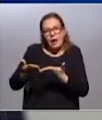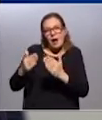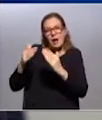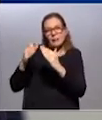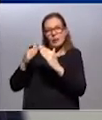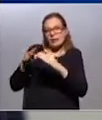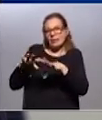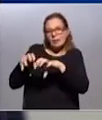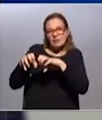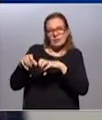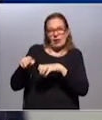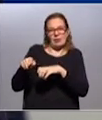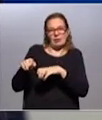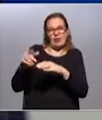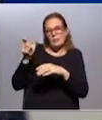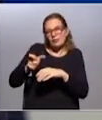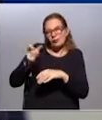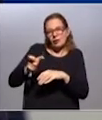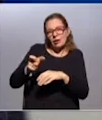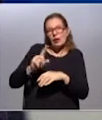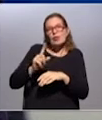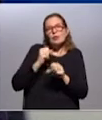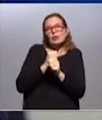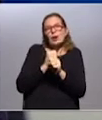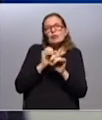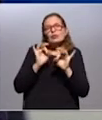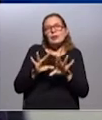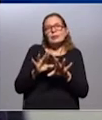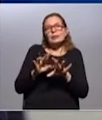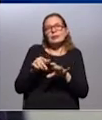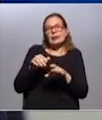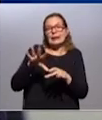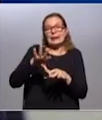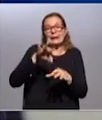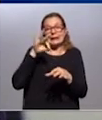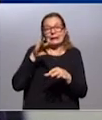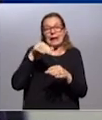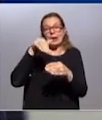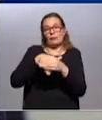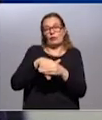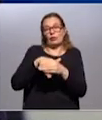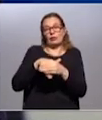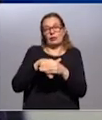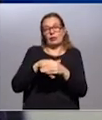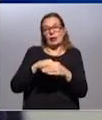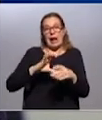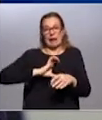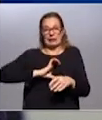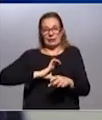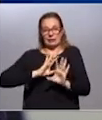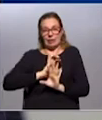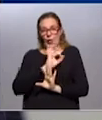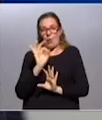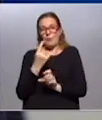en un trabajo que no hacer solo solo de quien resulte electo alcalde el